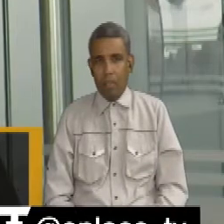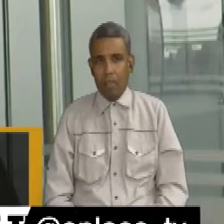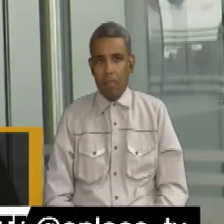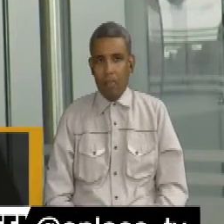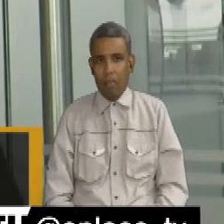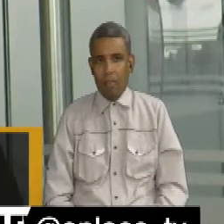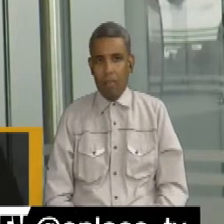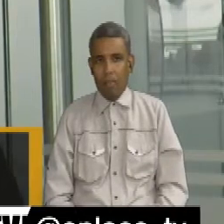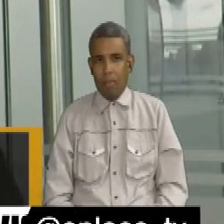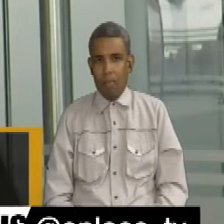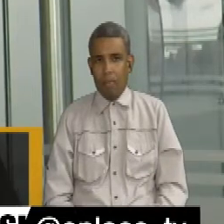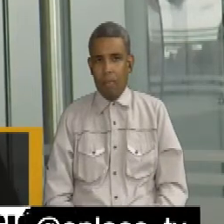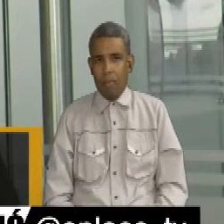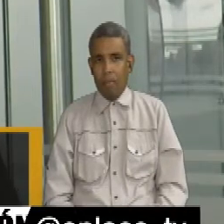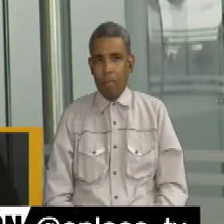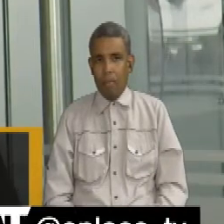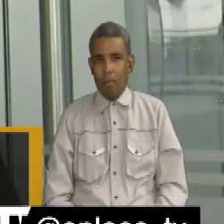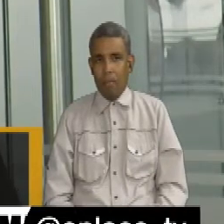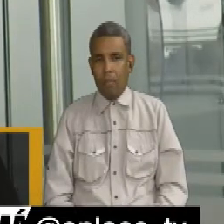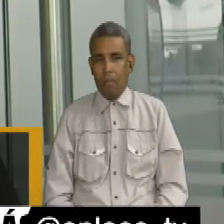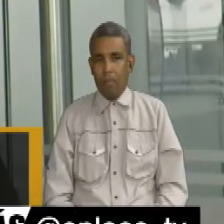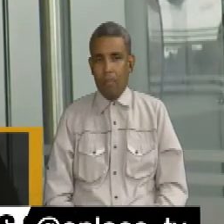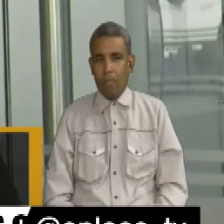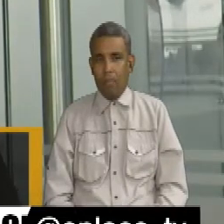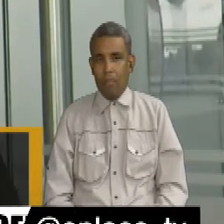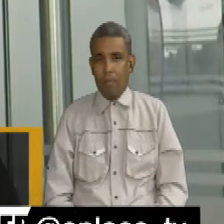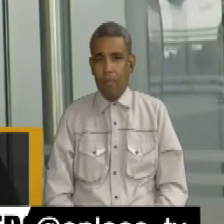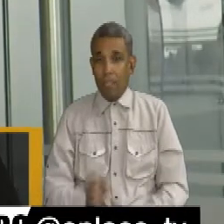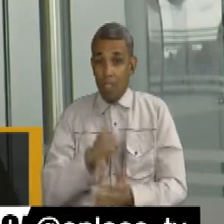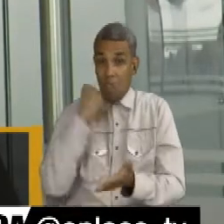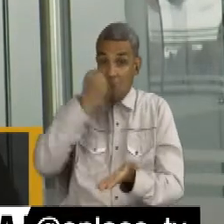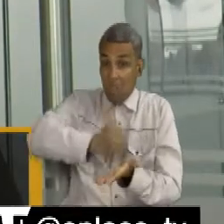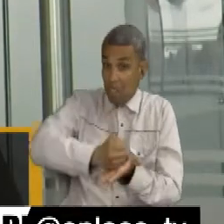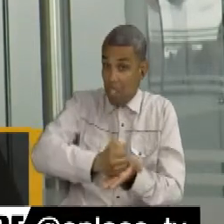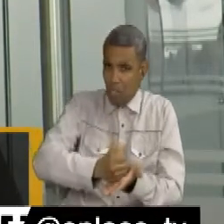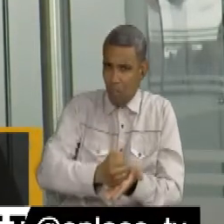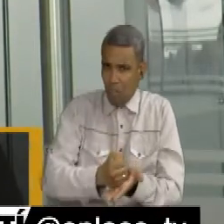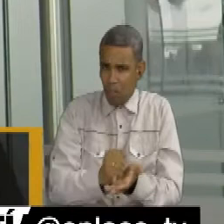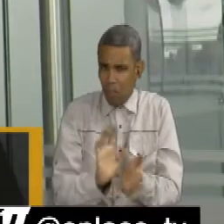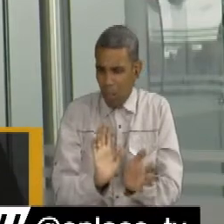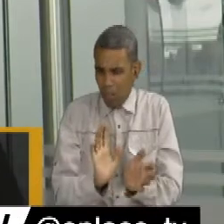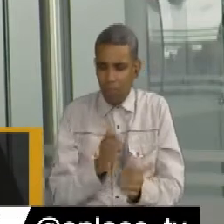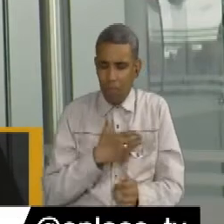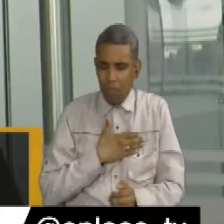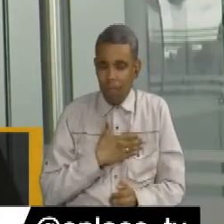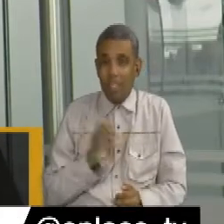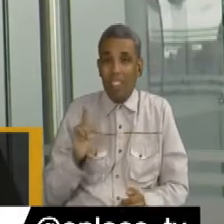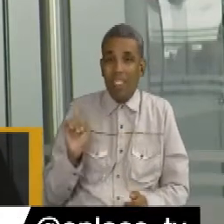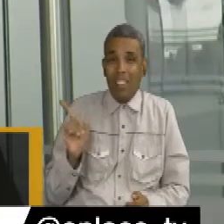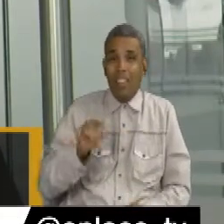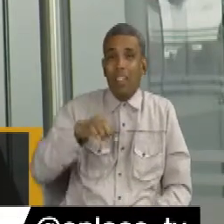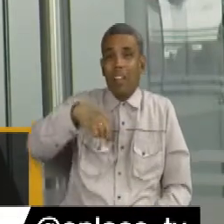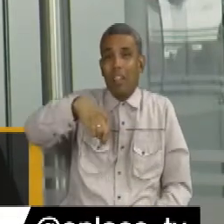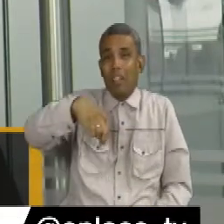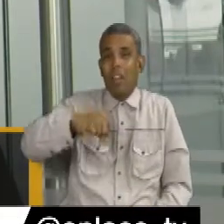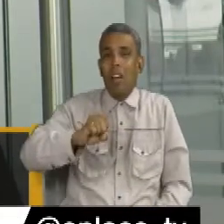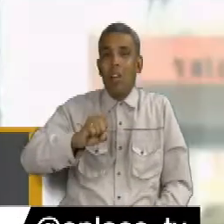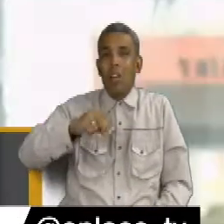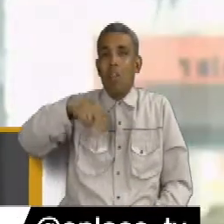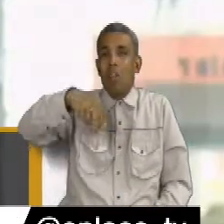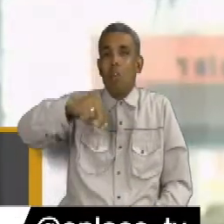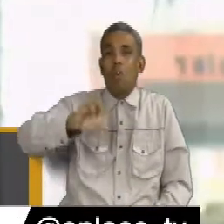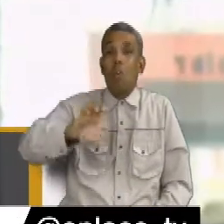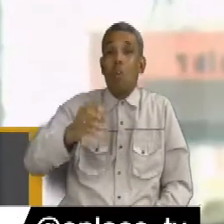totalmente, como le digo, es un evento que él lo realiza de corazón. El señor Poncho Zuleta y todo su